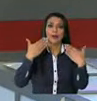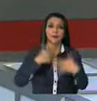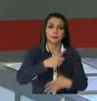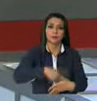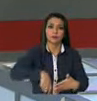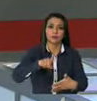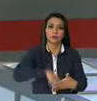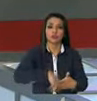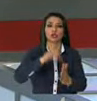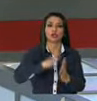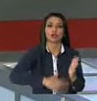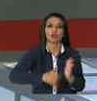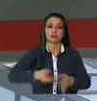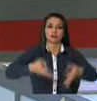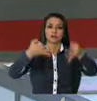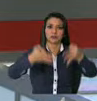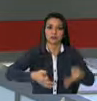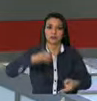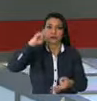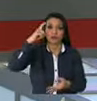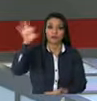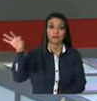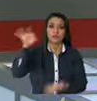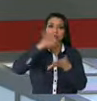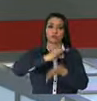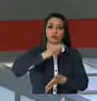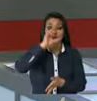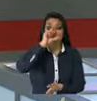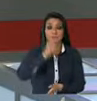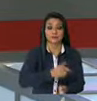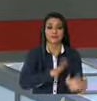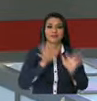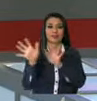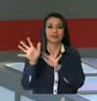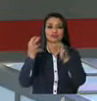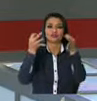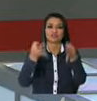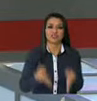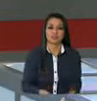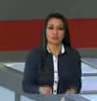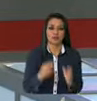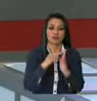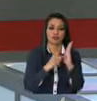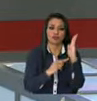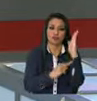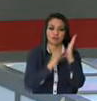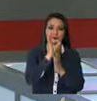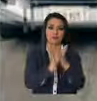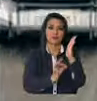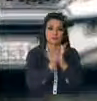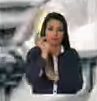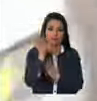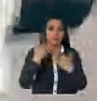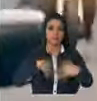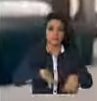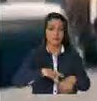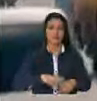determinado. Así lo confirmó el gobernador José Francisco Ceballos tras la aprobación de la ordenanza.